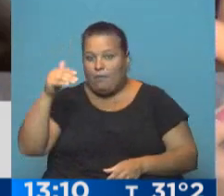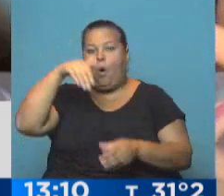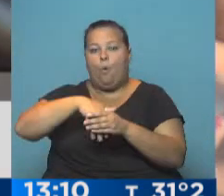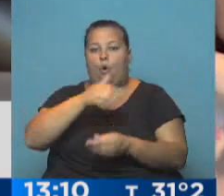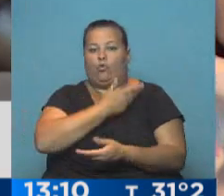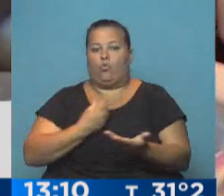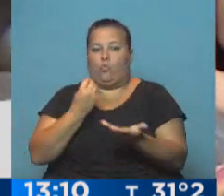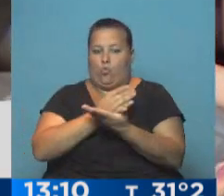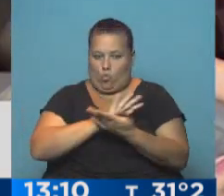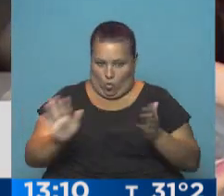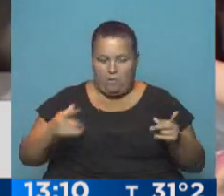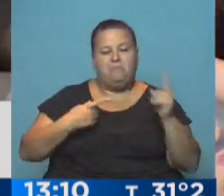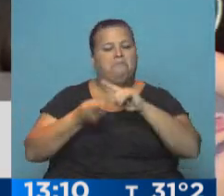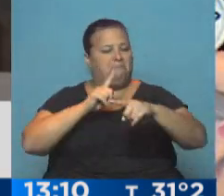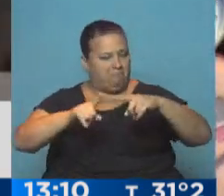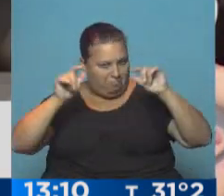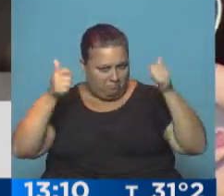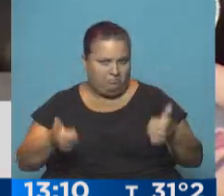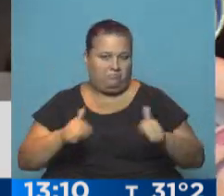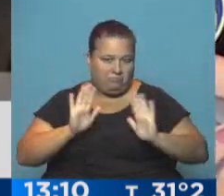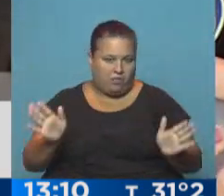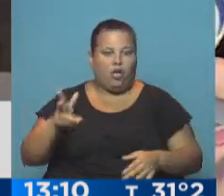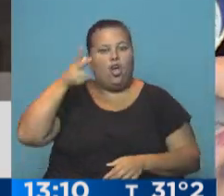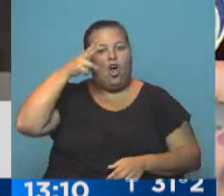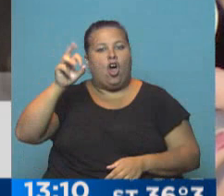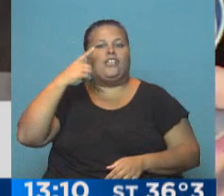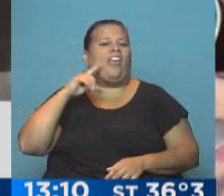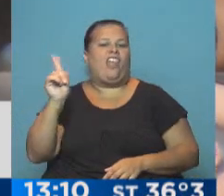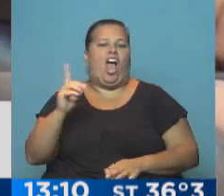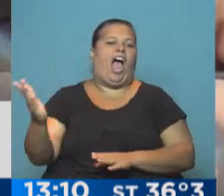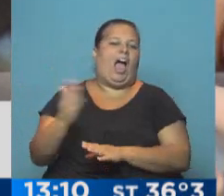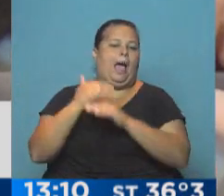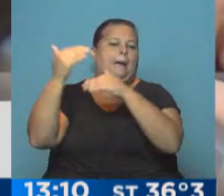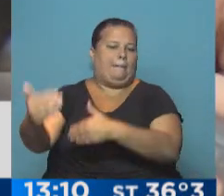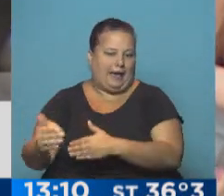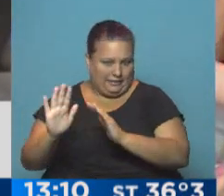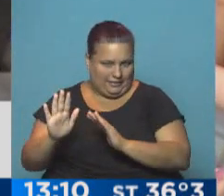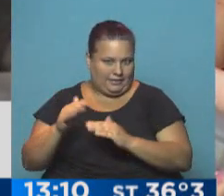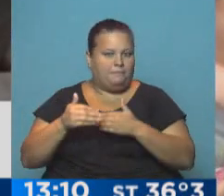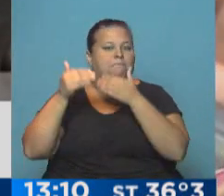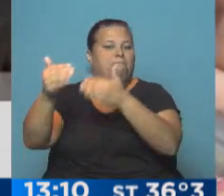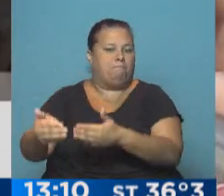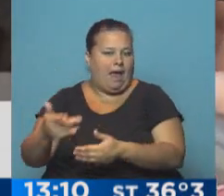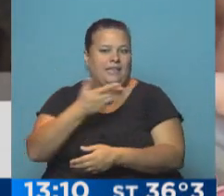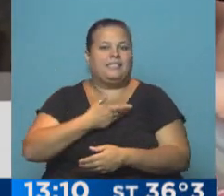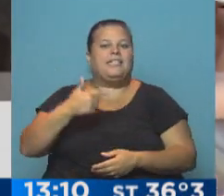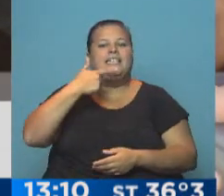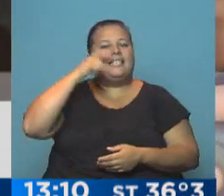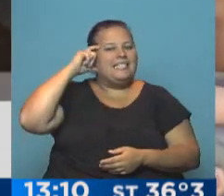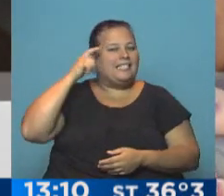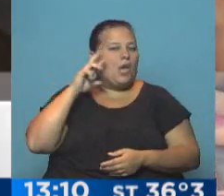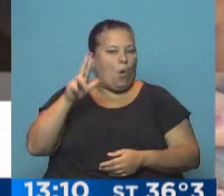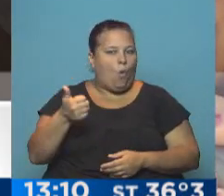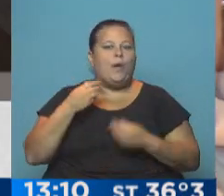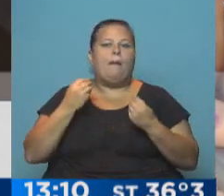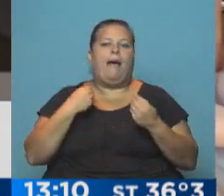nuevas autoridades. Bueno, se pusieron de acuerdo y dijeron, 80 días no, lo vamos a estirar un poquito más. Le van a extender el mandato a Segura para